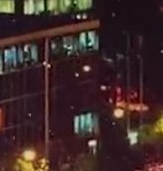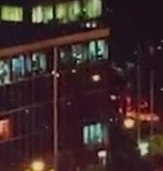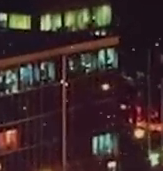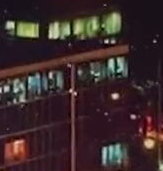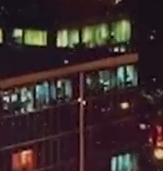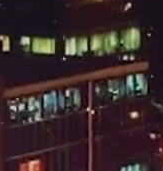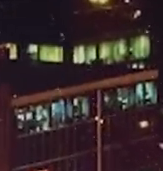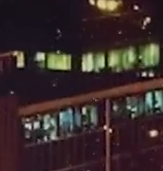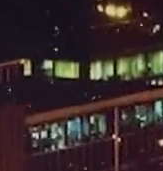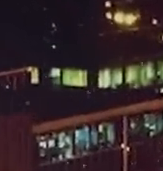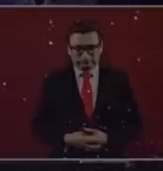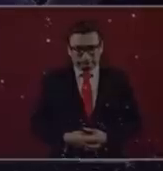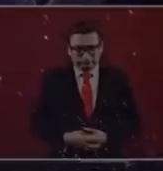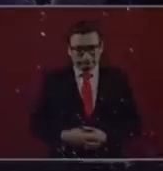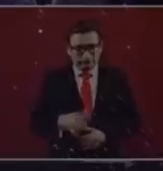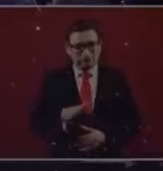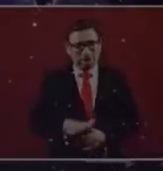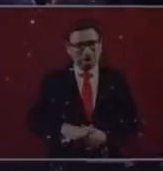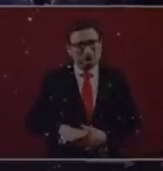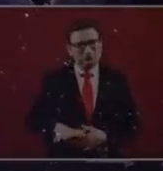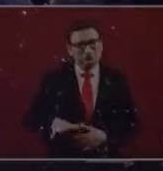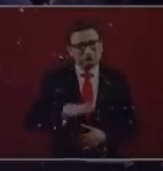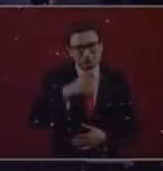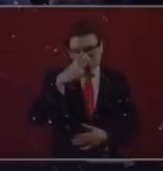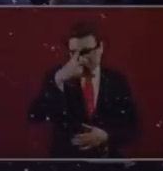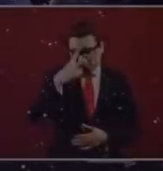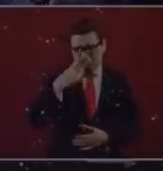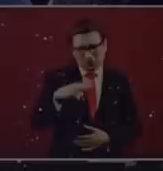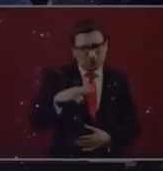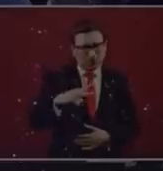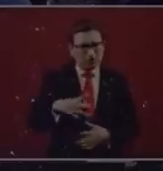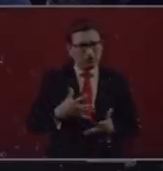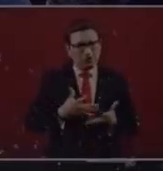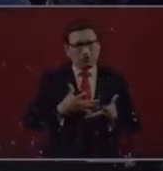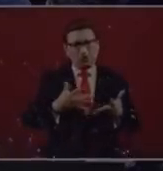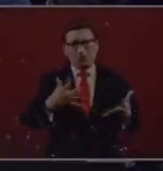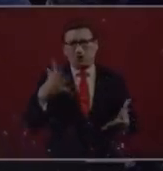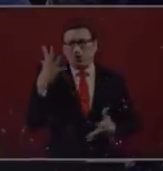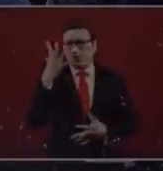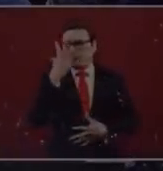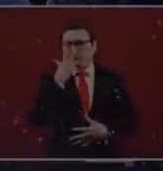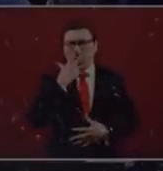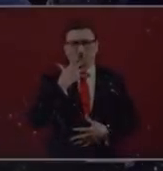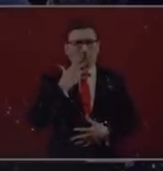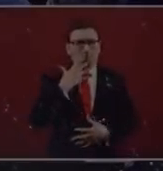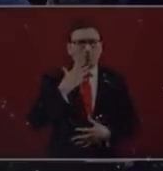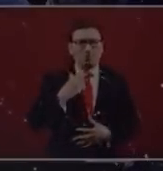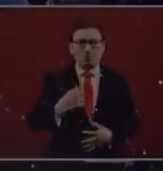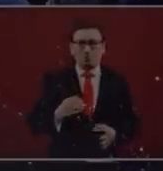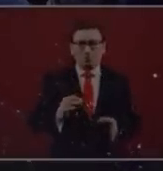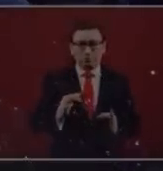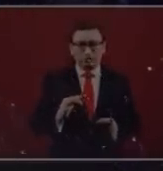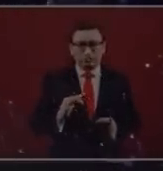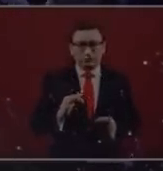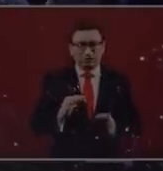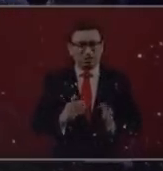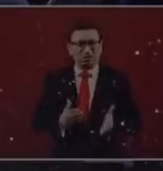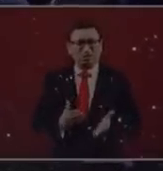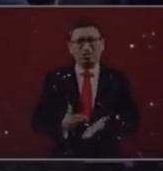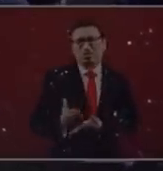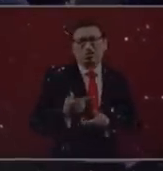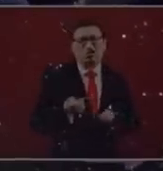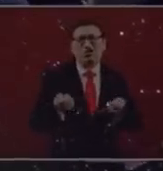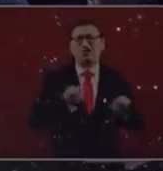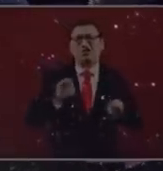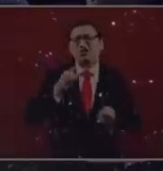transformación de autosuficiencia. Porque nada más analicen todo esto que dicen o decían desde Estados